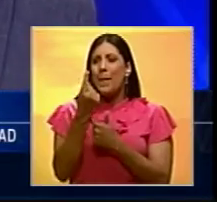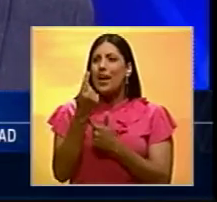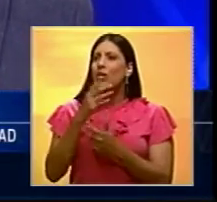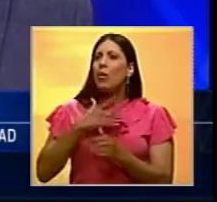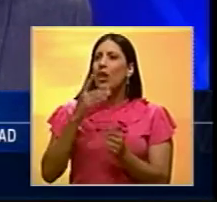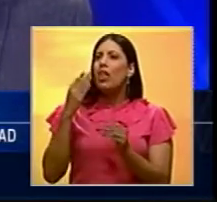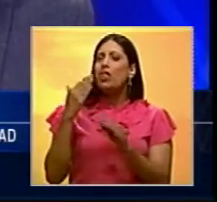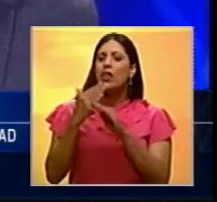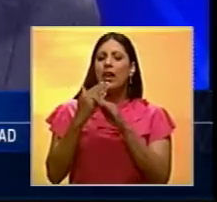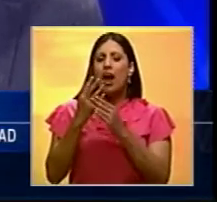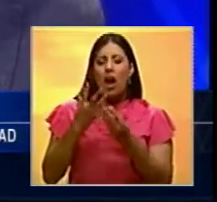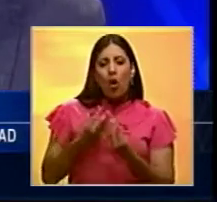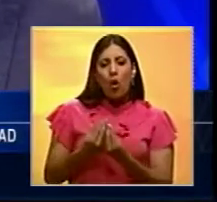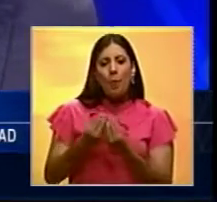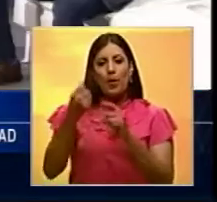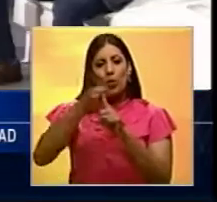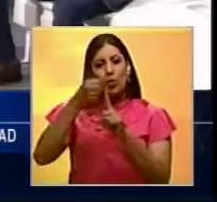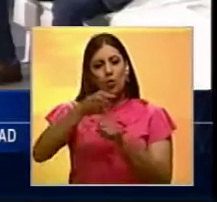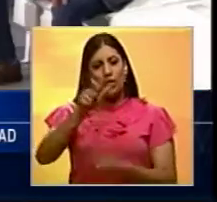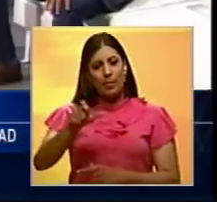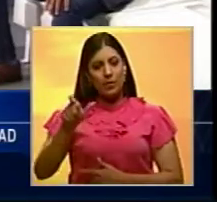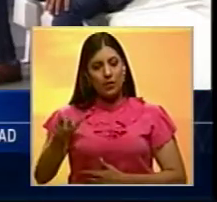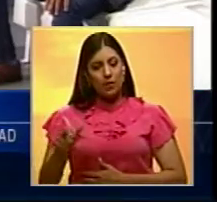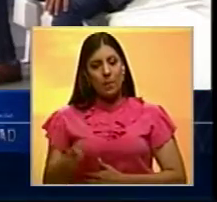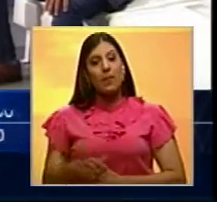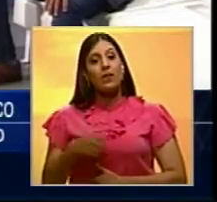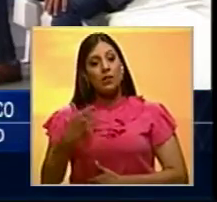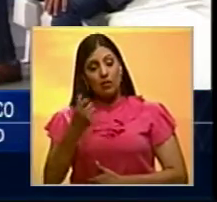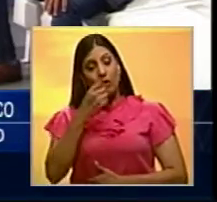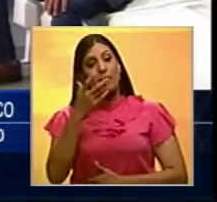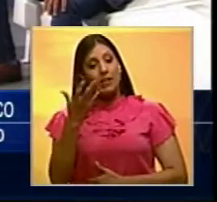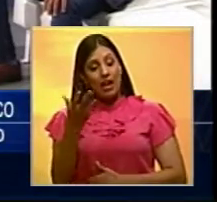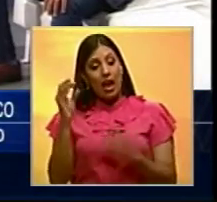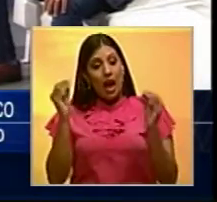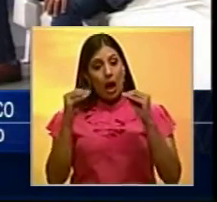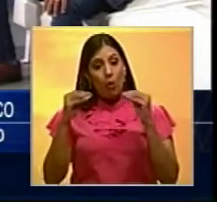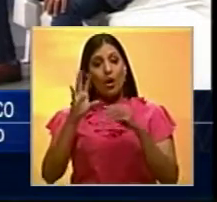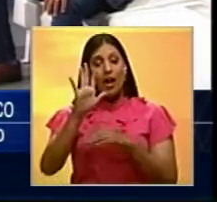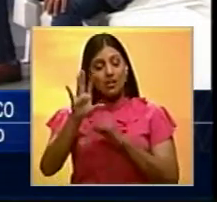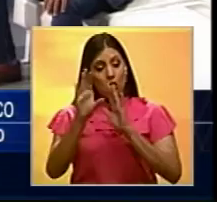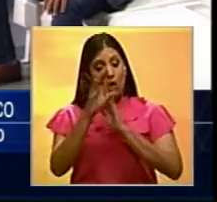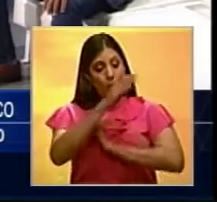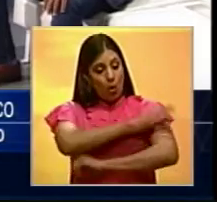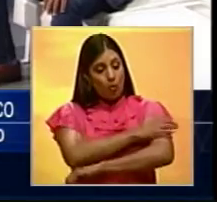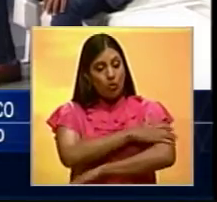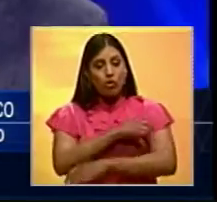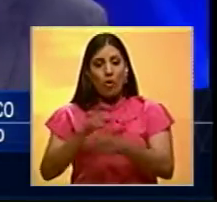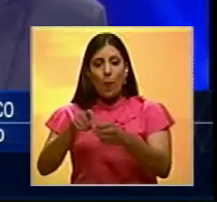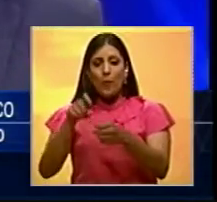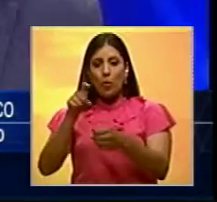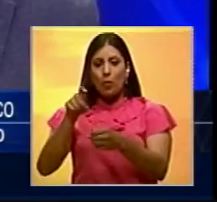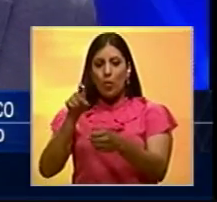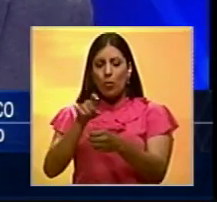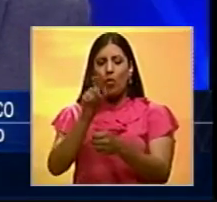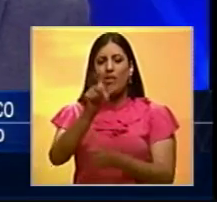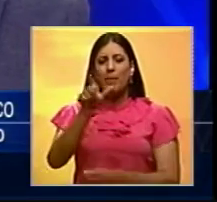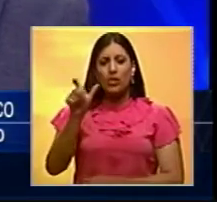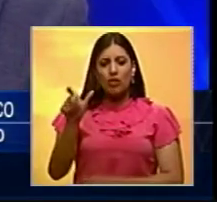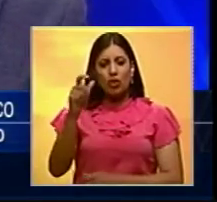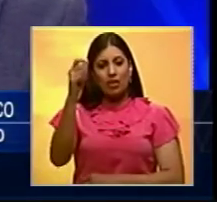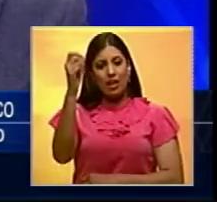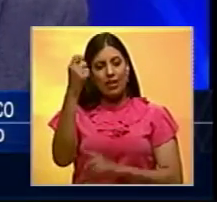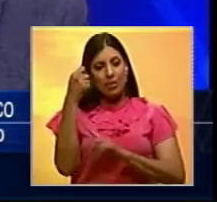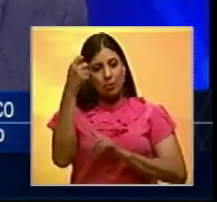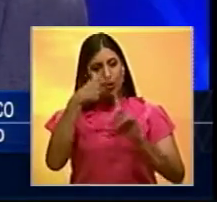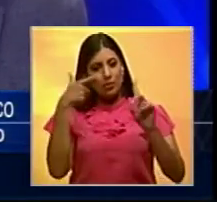pueda detener el acompañar a la lucha de los venezolanos. Olivares se refirió al acuerdo hecho por la oposición de desincorporar a diputados del estado